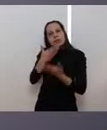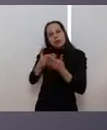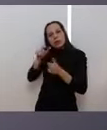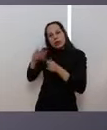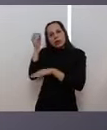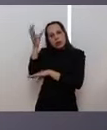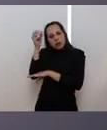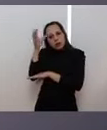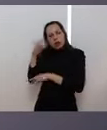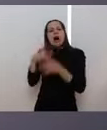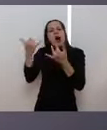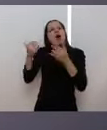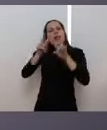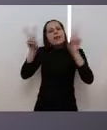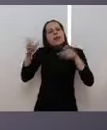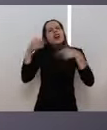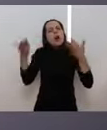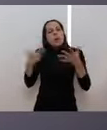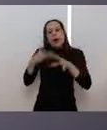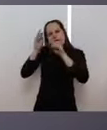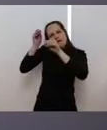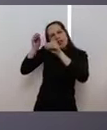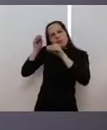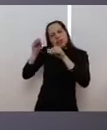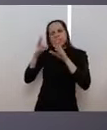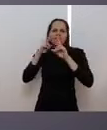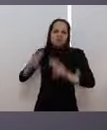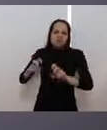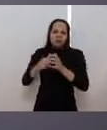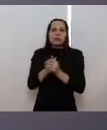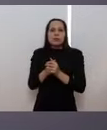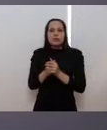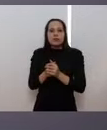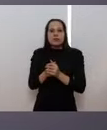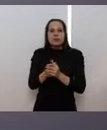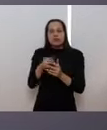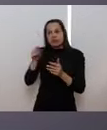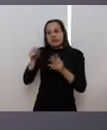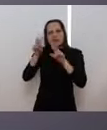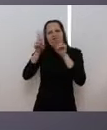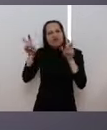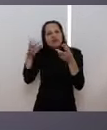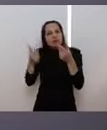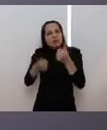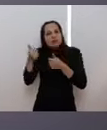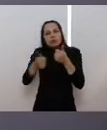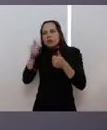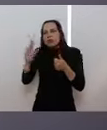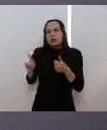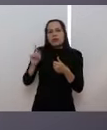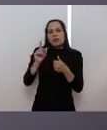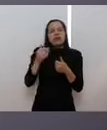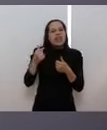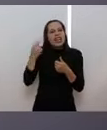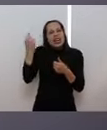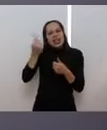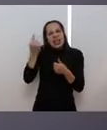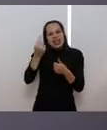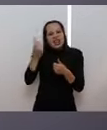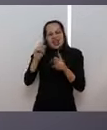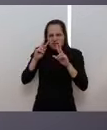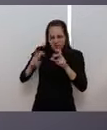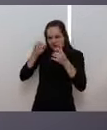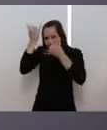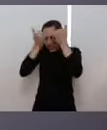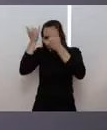exposición vamos a hablar ahora de la formación y la investigación que de marcadas en el objetivo de generar innovación e intercambio de